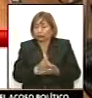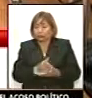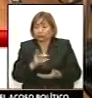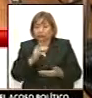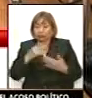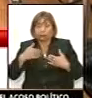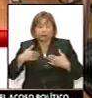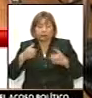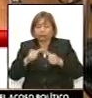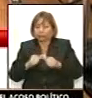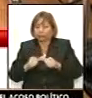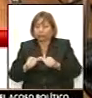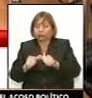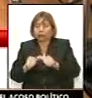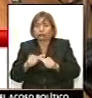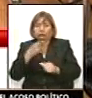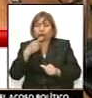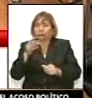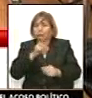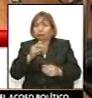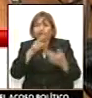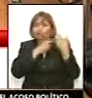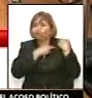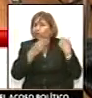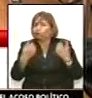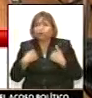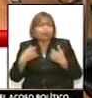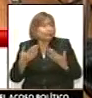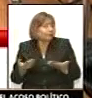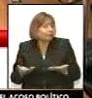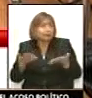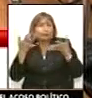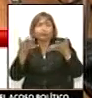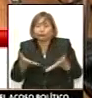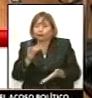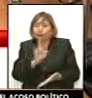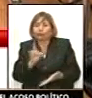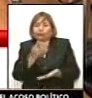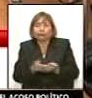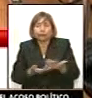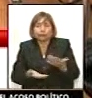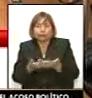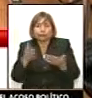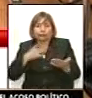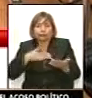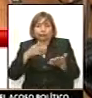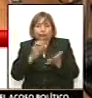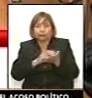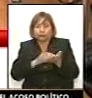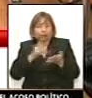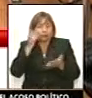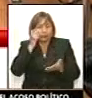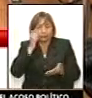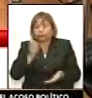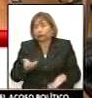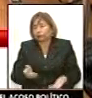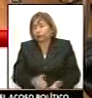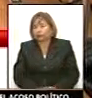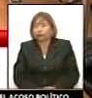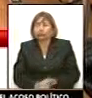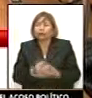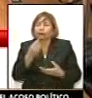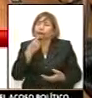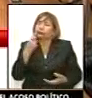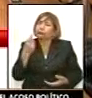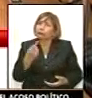un personal que sea irresponsable y que haya dejado manipular mi celular. Porque ellos